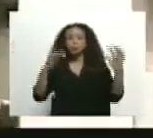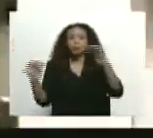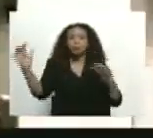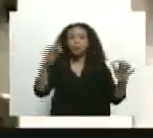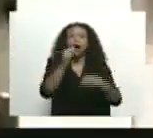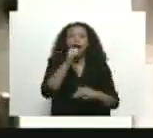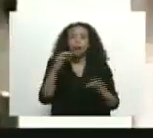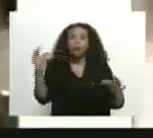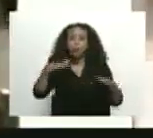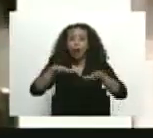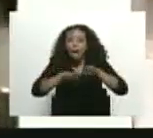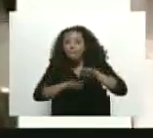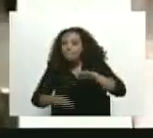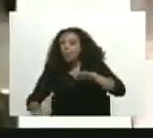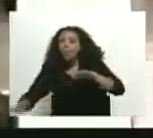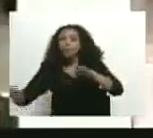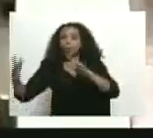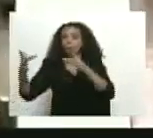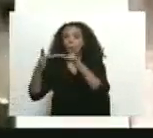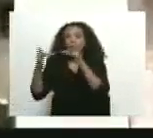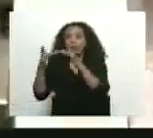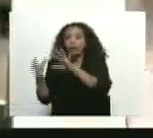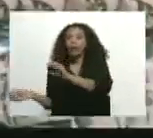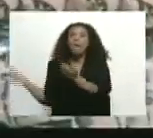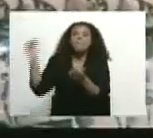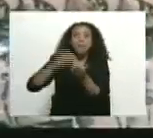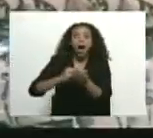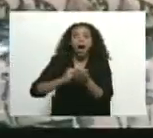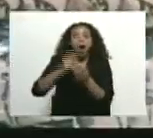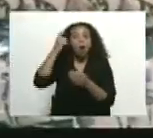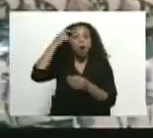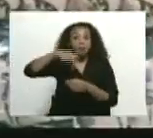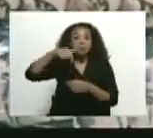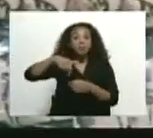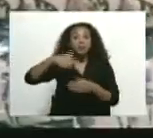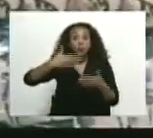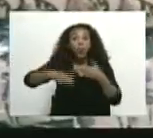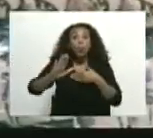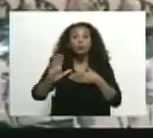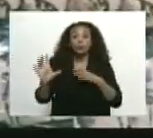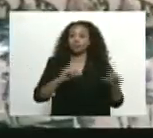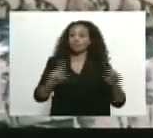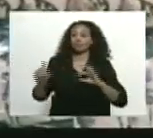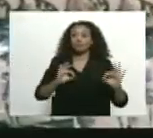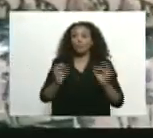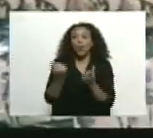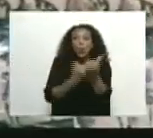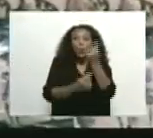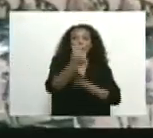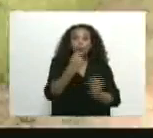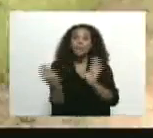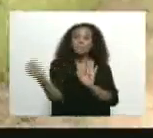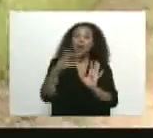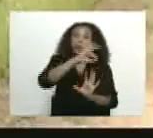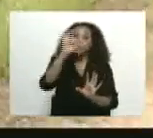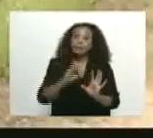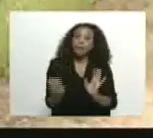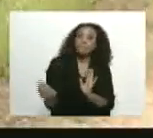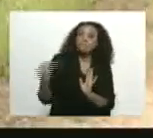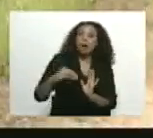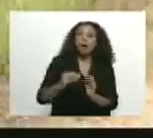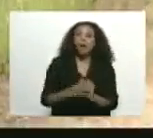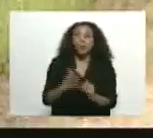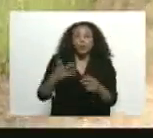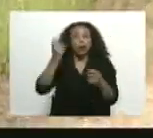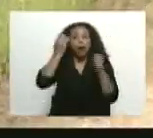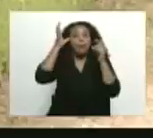de pozos se incrementa esta producción. Y hoy en día es un dinamismo económico que da un valor agregado, presidente, sobre todo